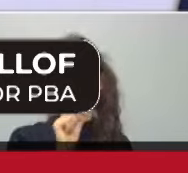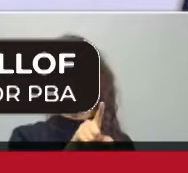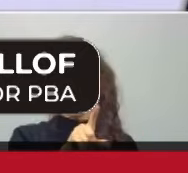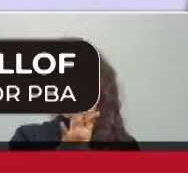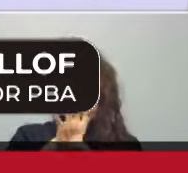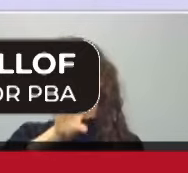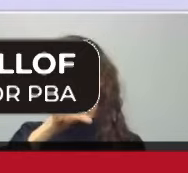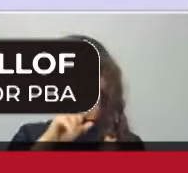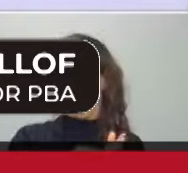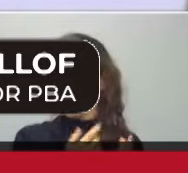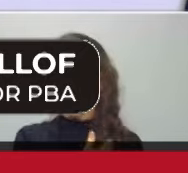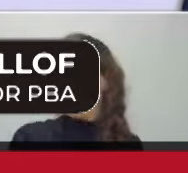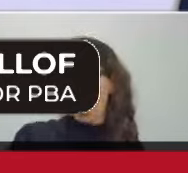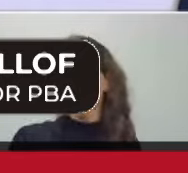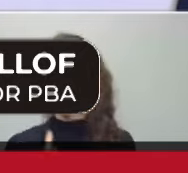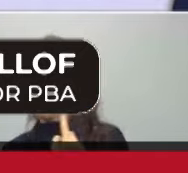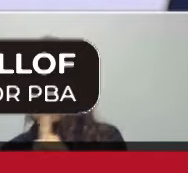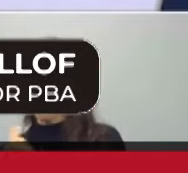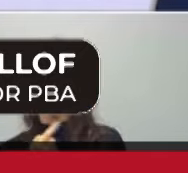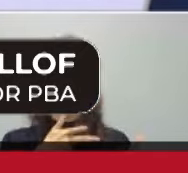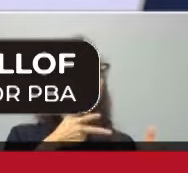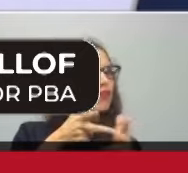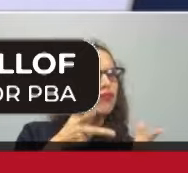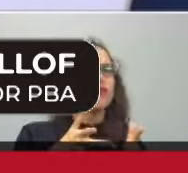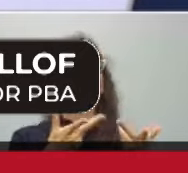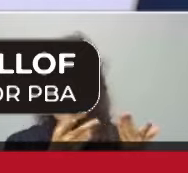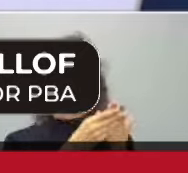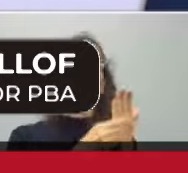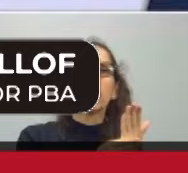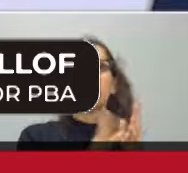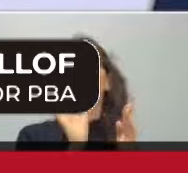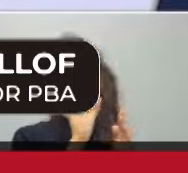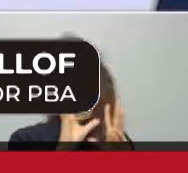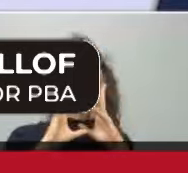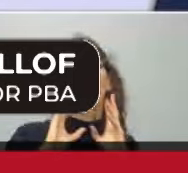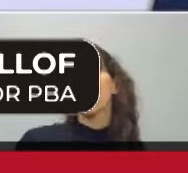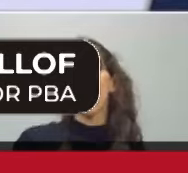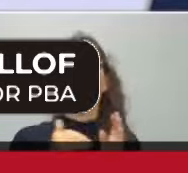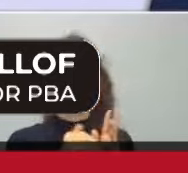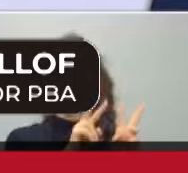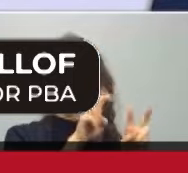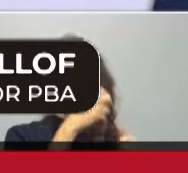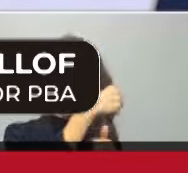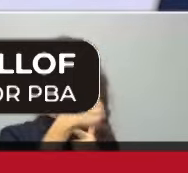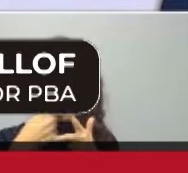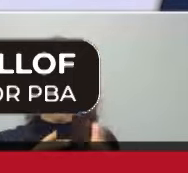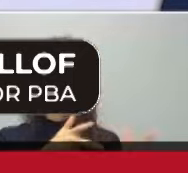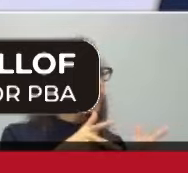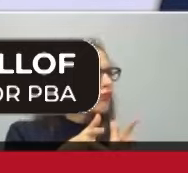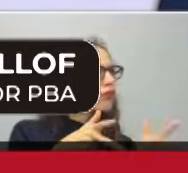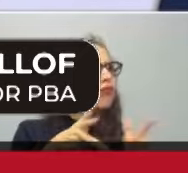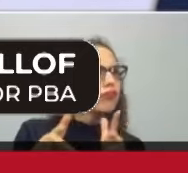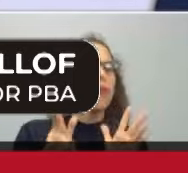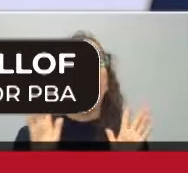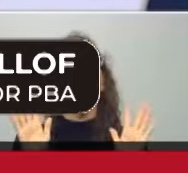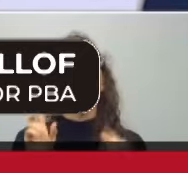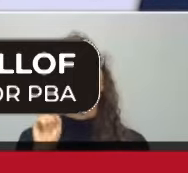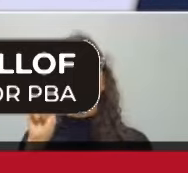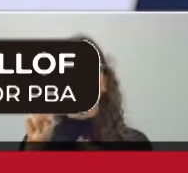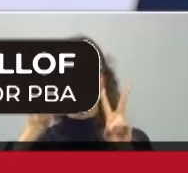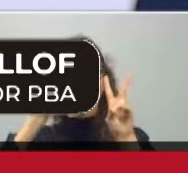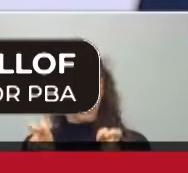provincia, cada uno con el ministro, con el secretario, con el responsable de su área, pero al tratarse de una cuestión económica siempre